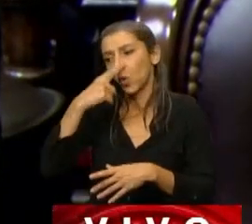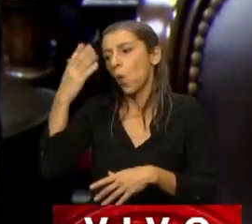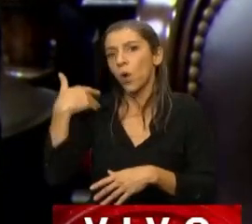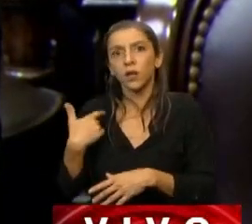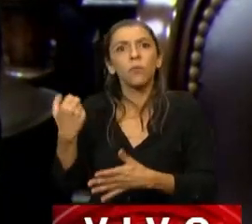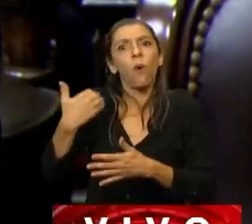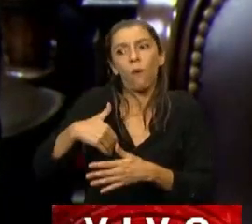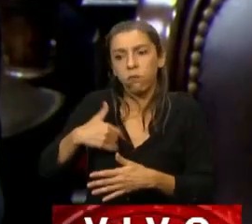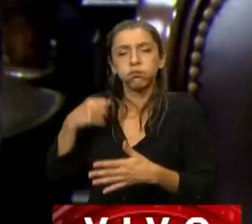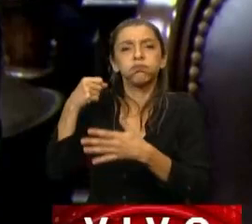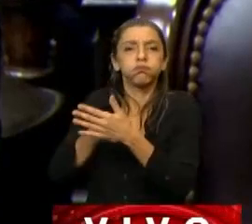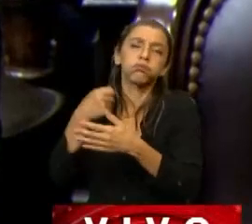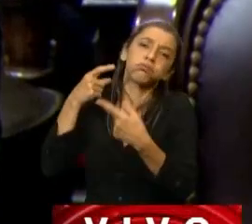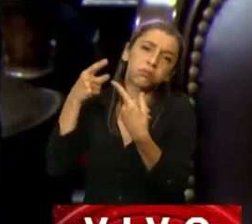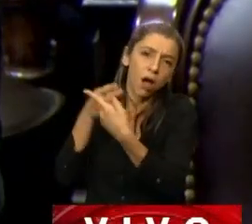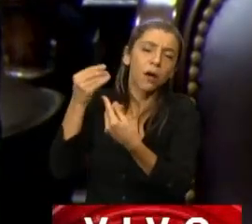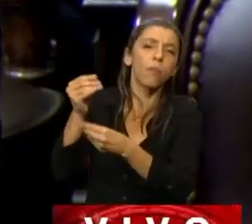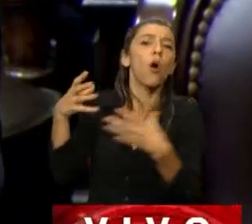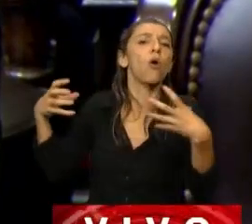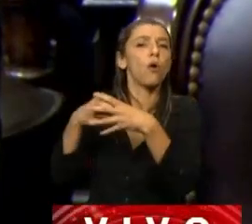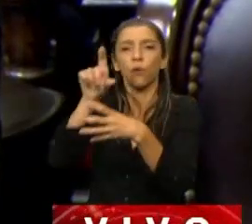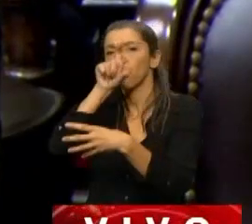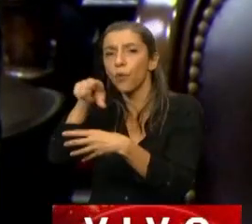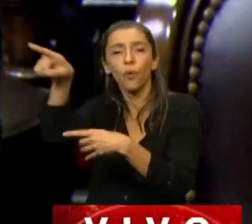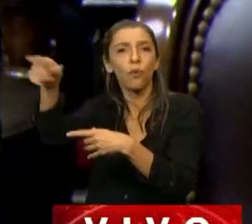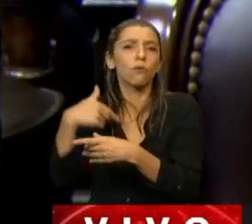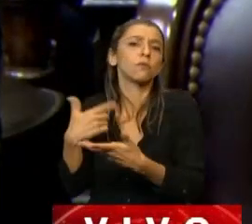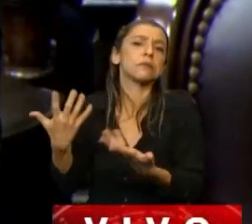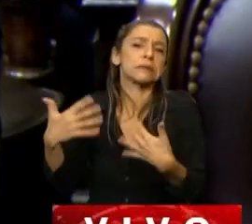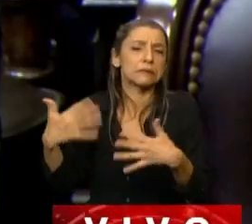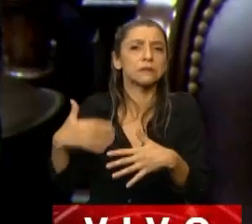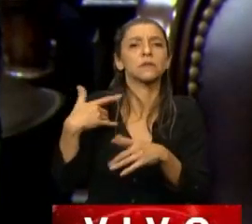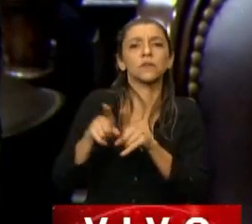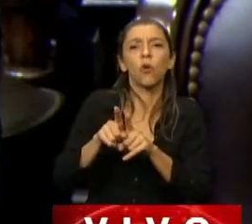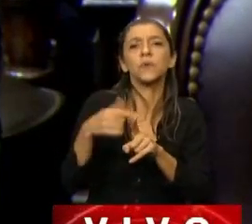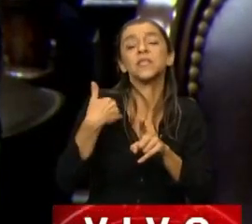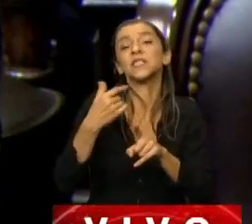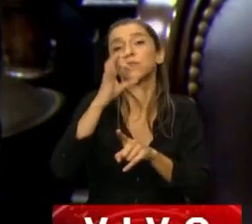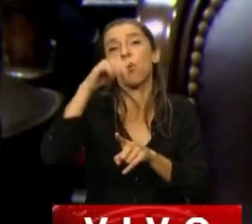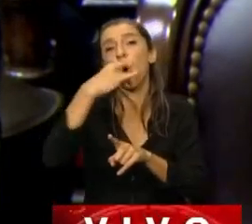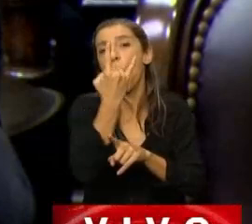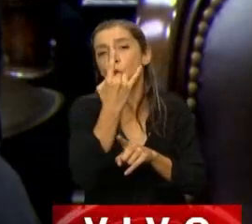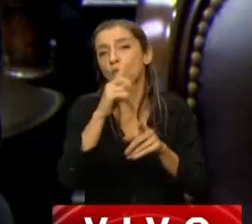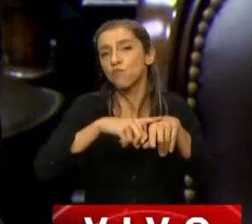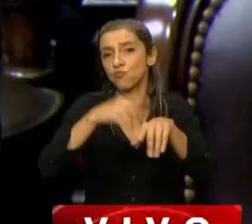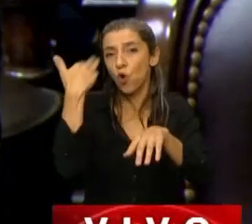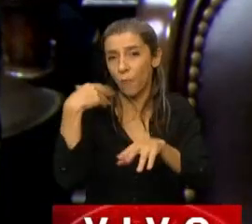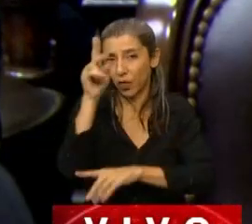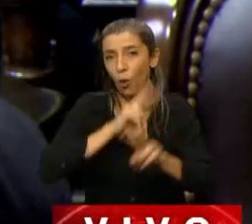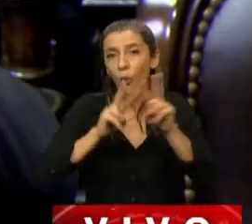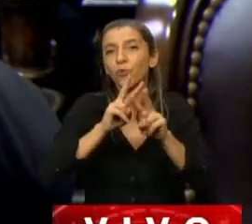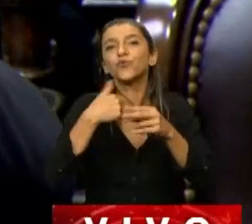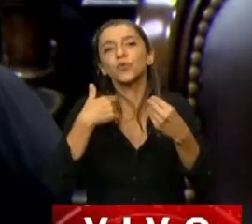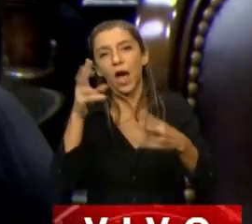luchó, no en vano, sino consiguiendo, por ejemplo, que las Naciones Unidas en su Asamblea General sancionen los principios de reestructuración de deuda